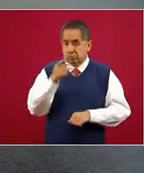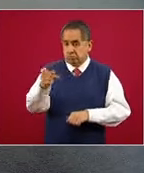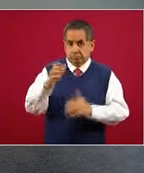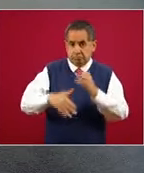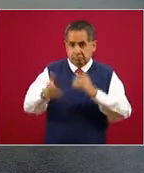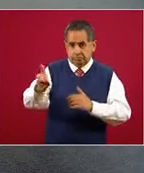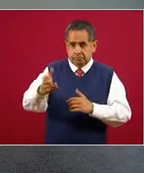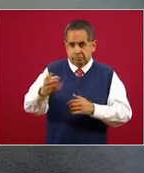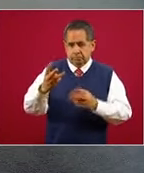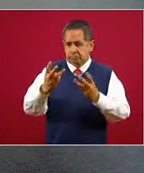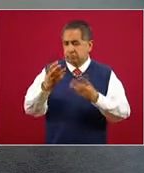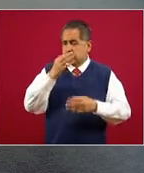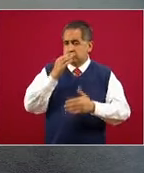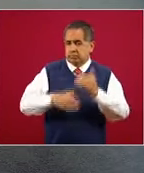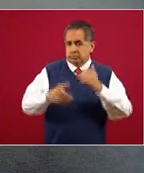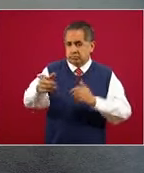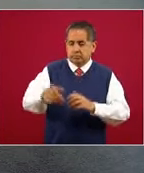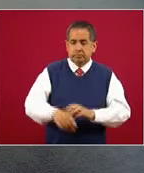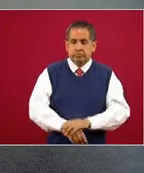minutos, 3.